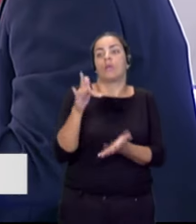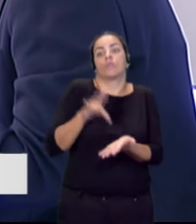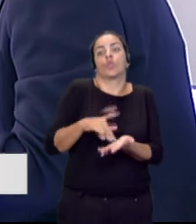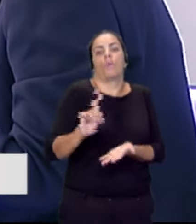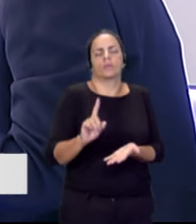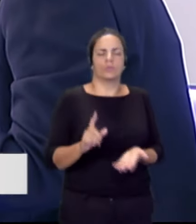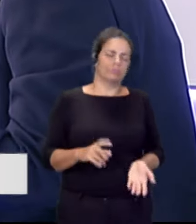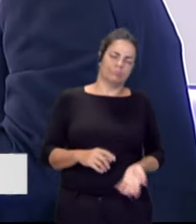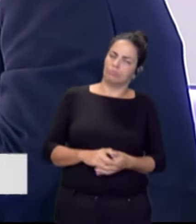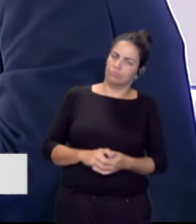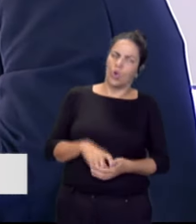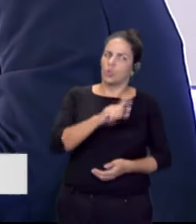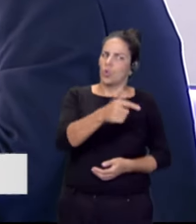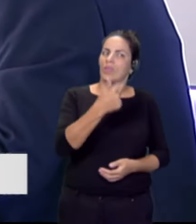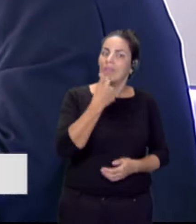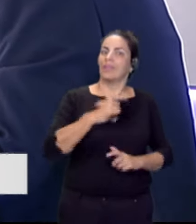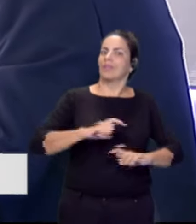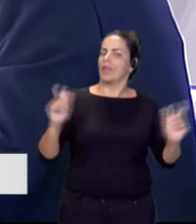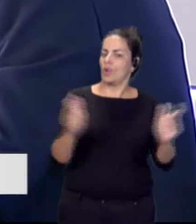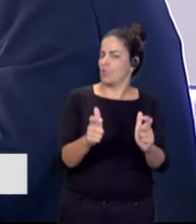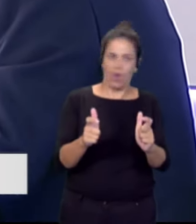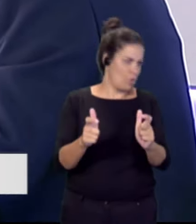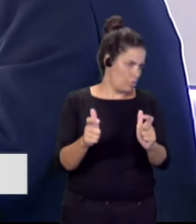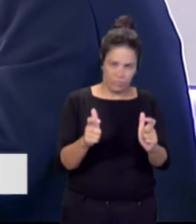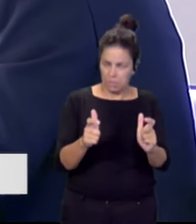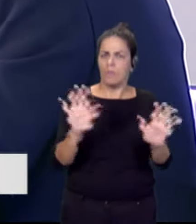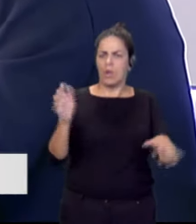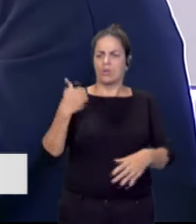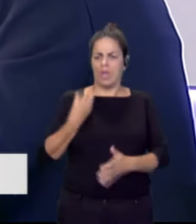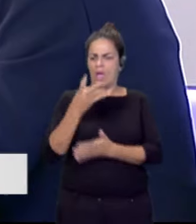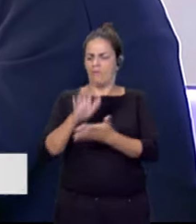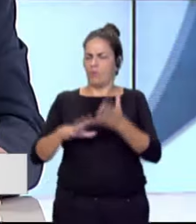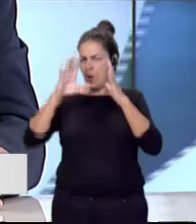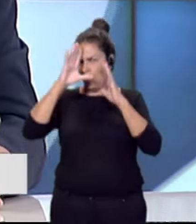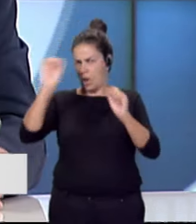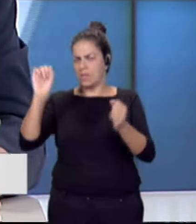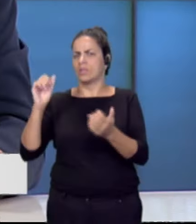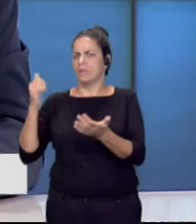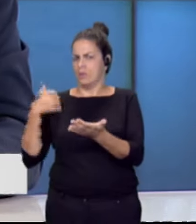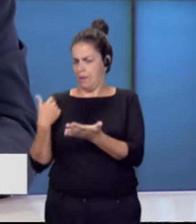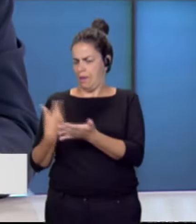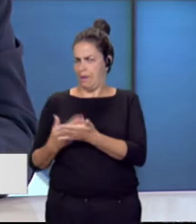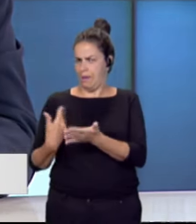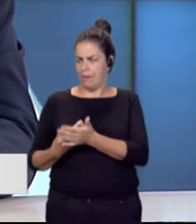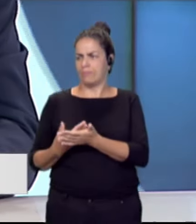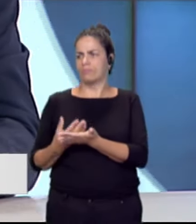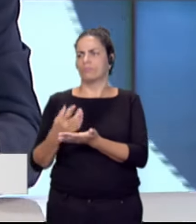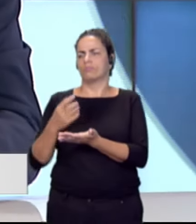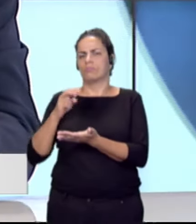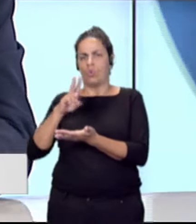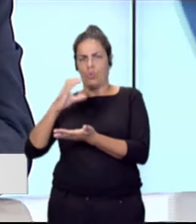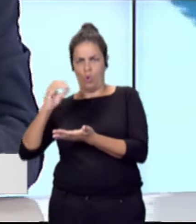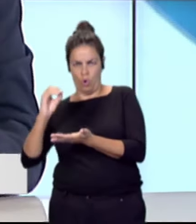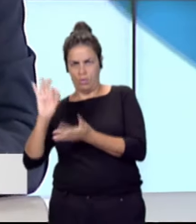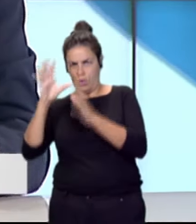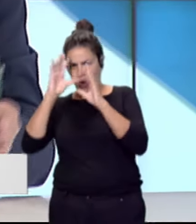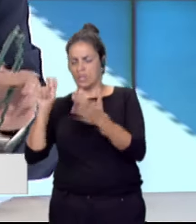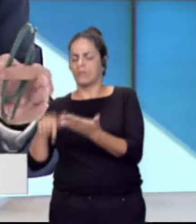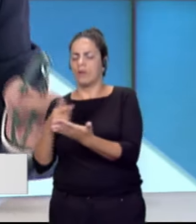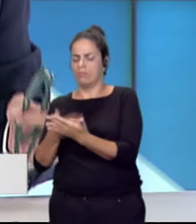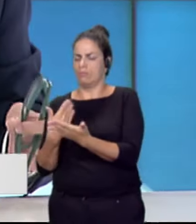había reunido con unas personas que se ha demostrado por informe de la Guardia Civil, la Unidad Central Operativa, la UCO de la Guardia Civil, que sí se